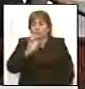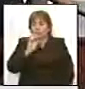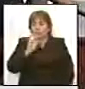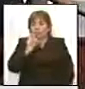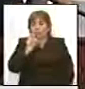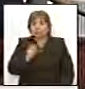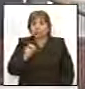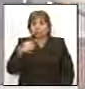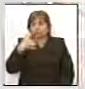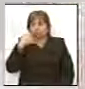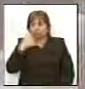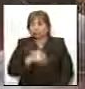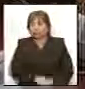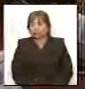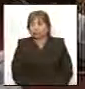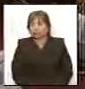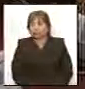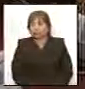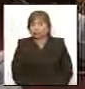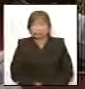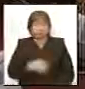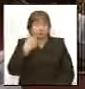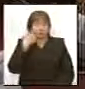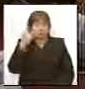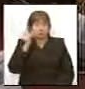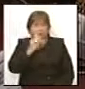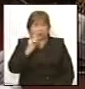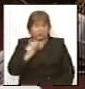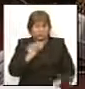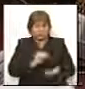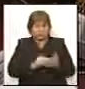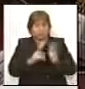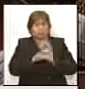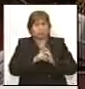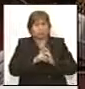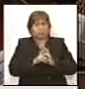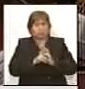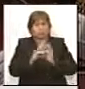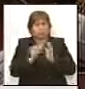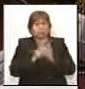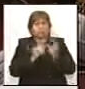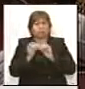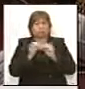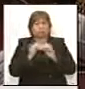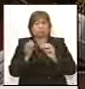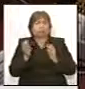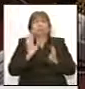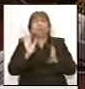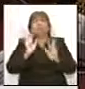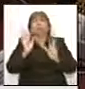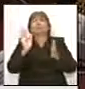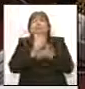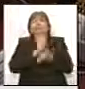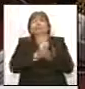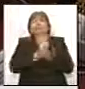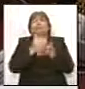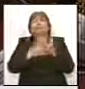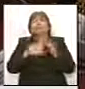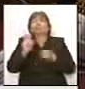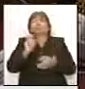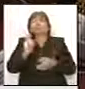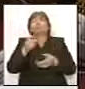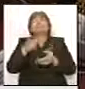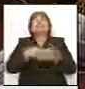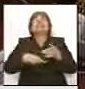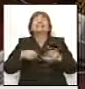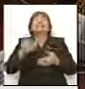usuarios móviles. Que no necesitamos una ley que aumente la regulación o incremente trámites administrativos, o